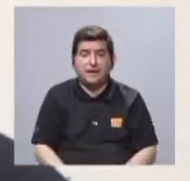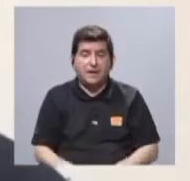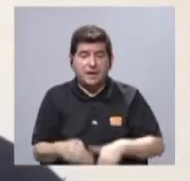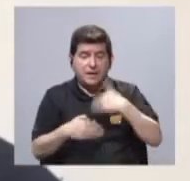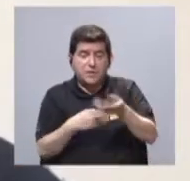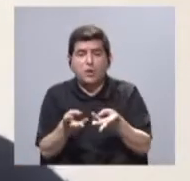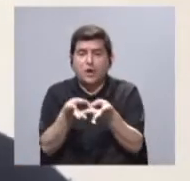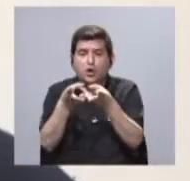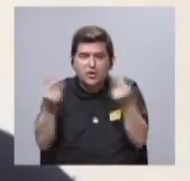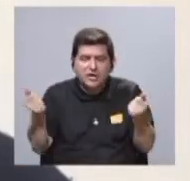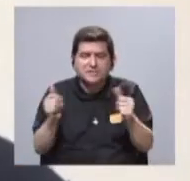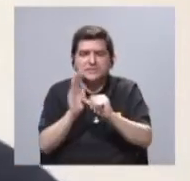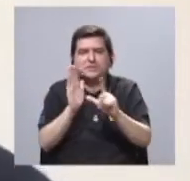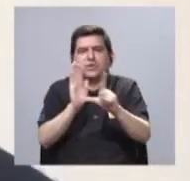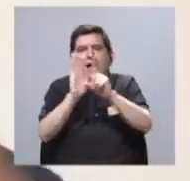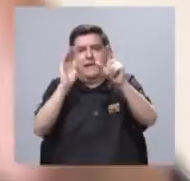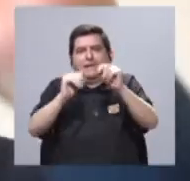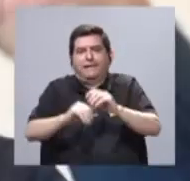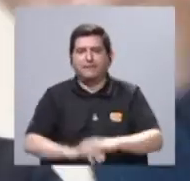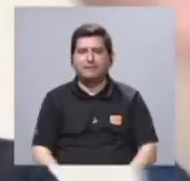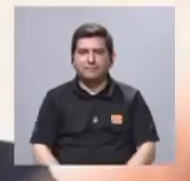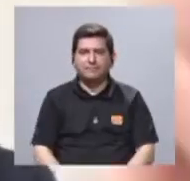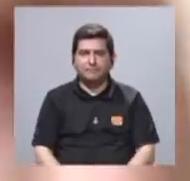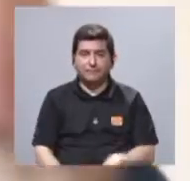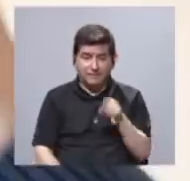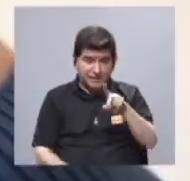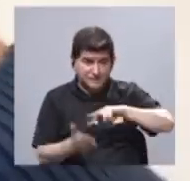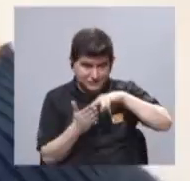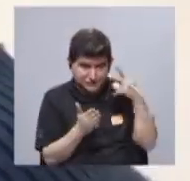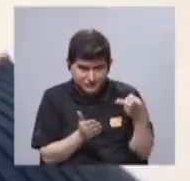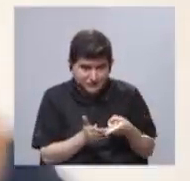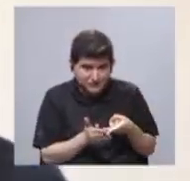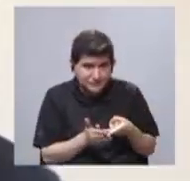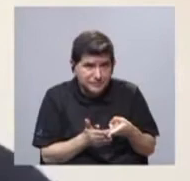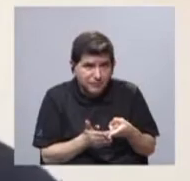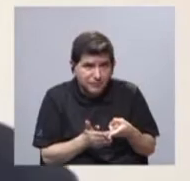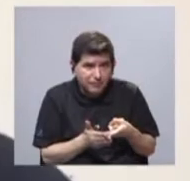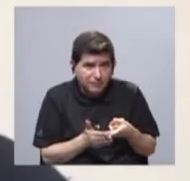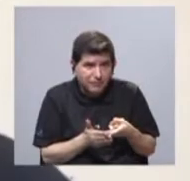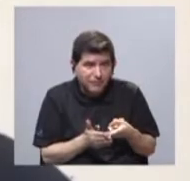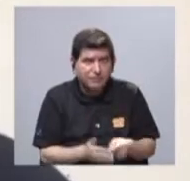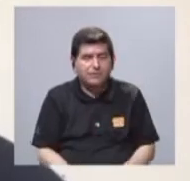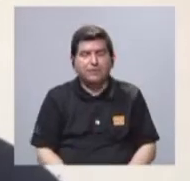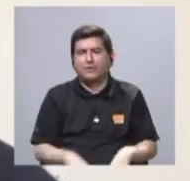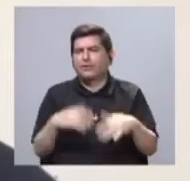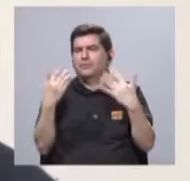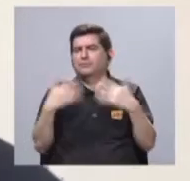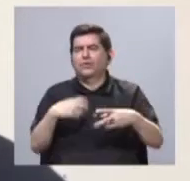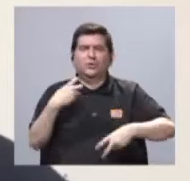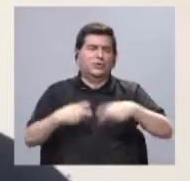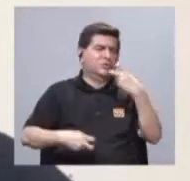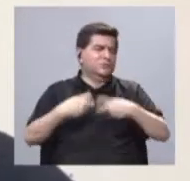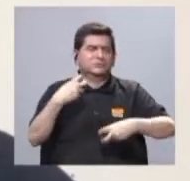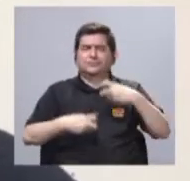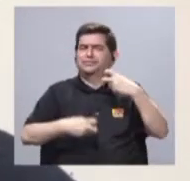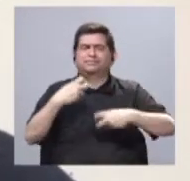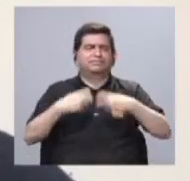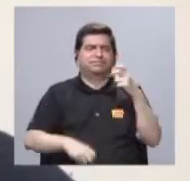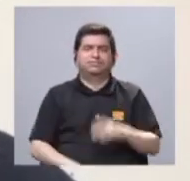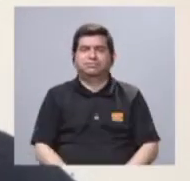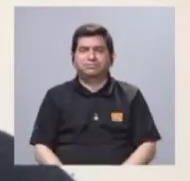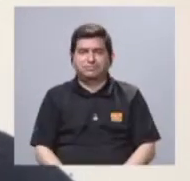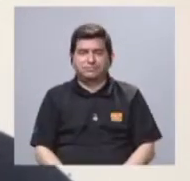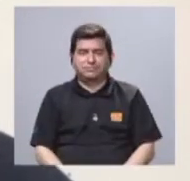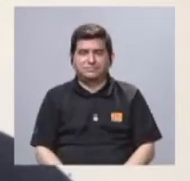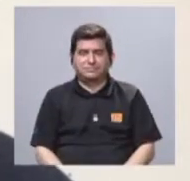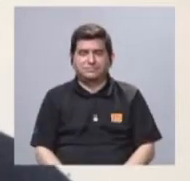a un montón de diputados, luego terminó disolviendo el Congreso, y esto causó